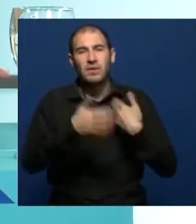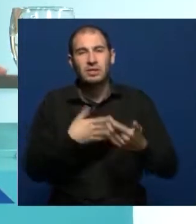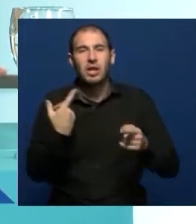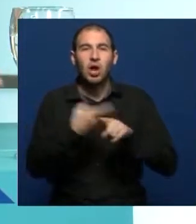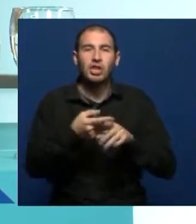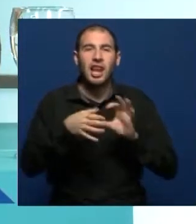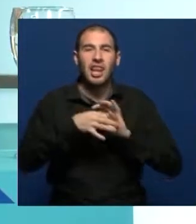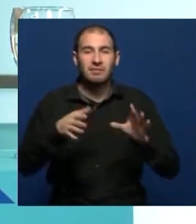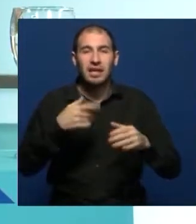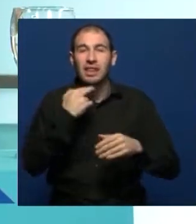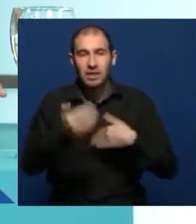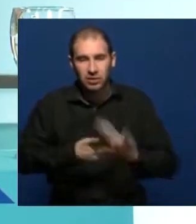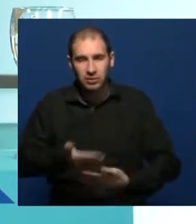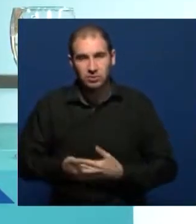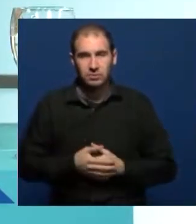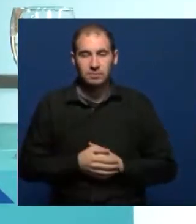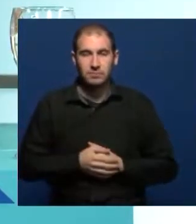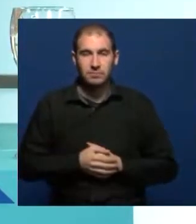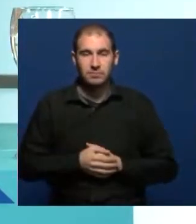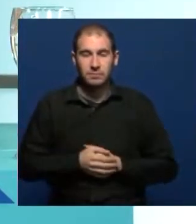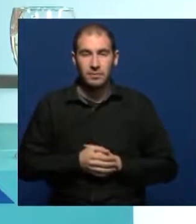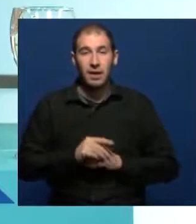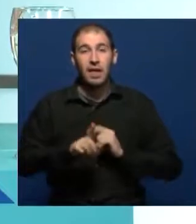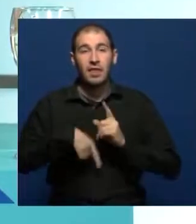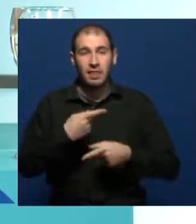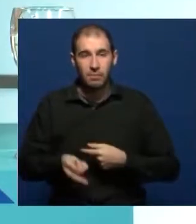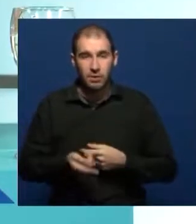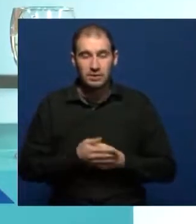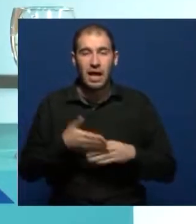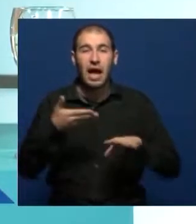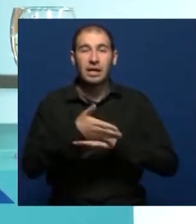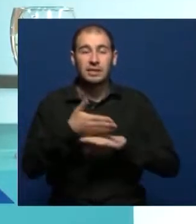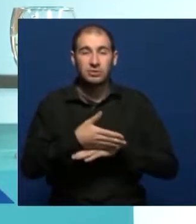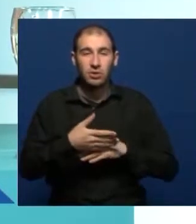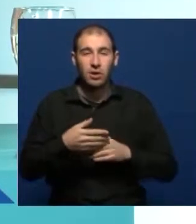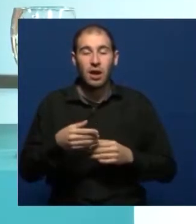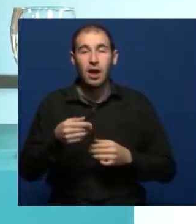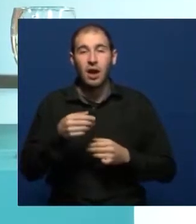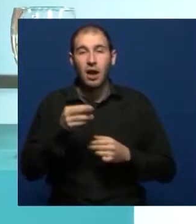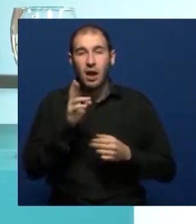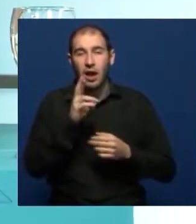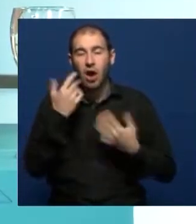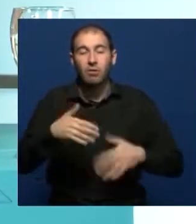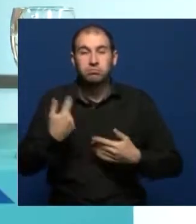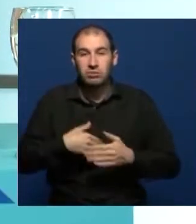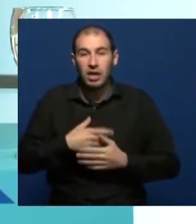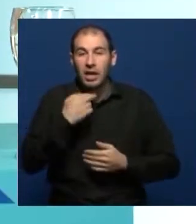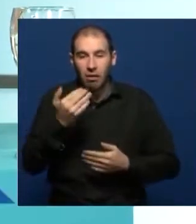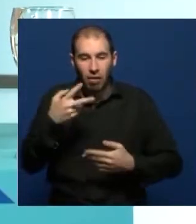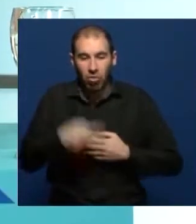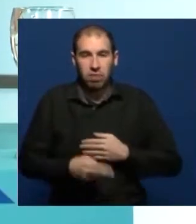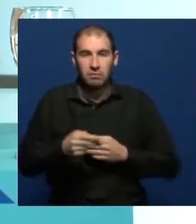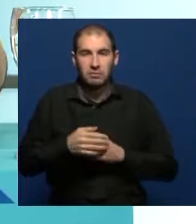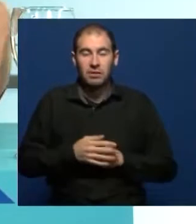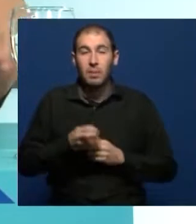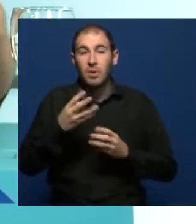contra de la libertad reproductiva. Luego hemos trabajado el acceso a anticoncepción hormonal de emergencia, porque también es